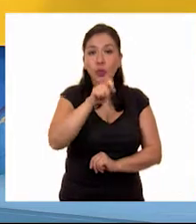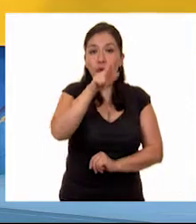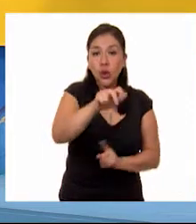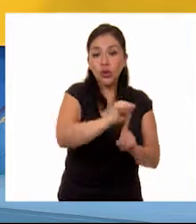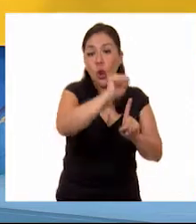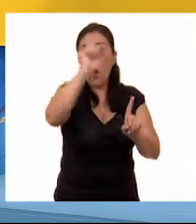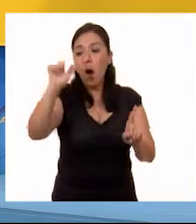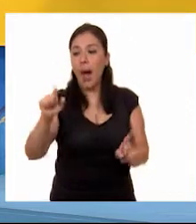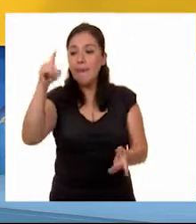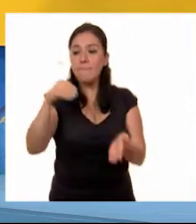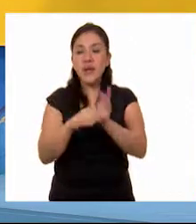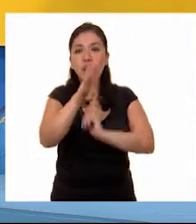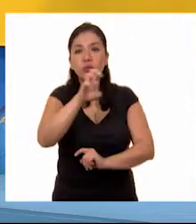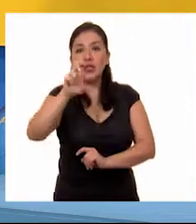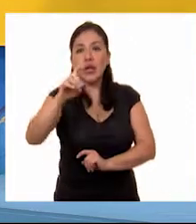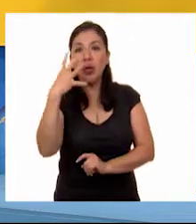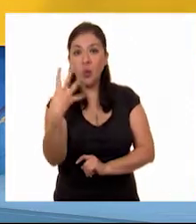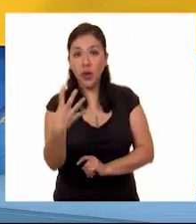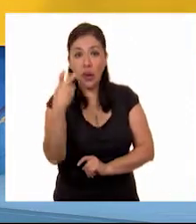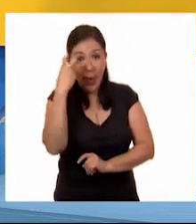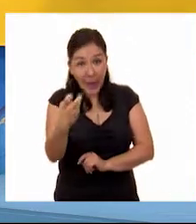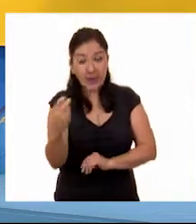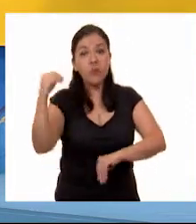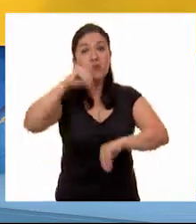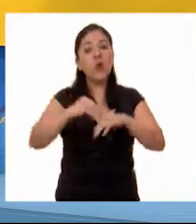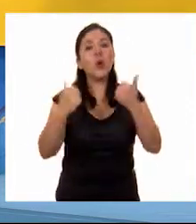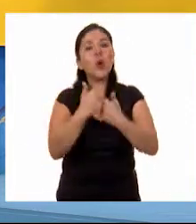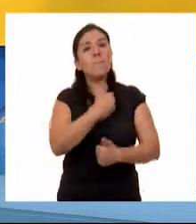a 1934, en el que fueron